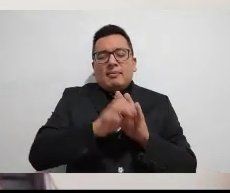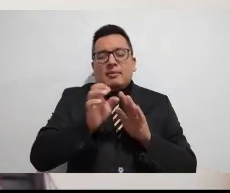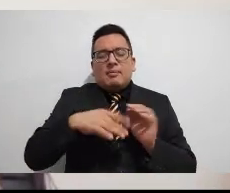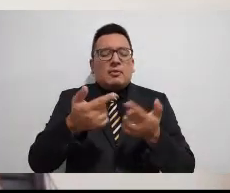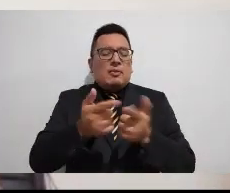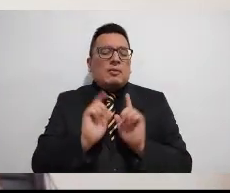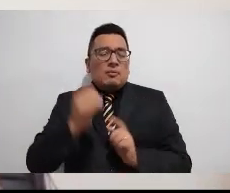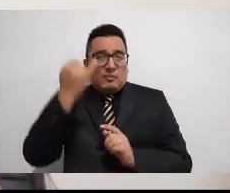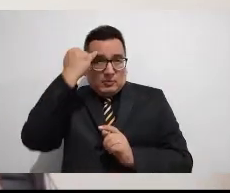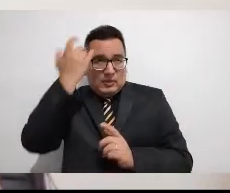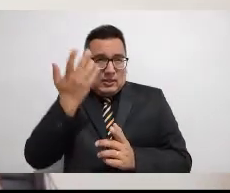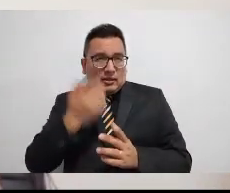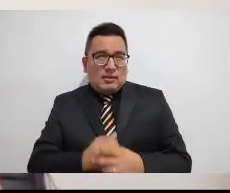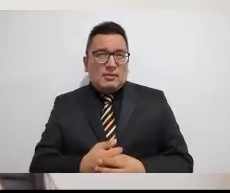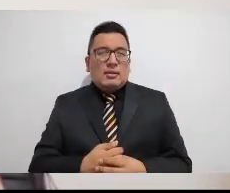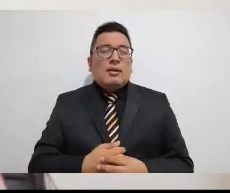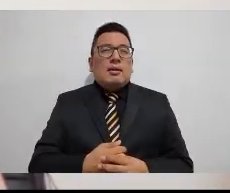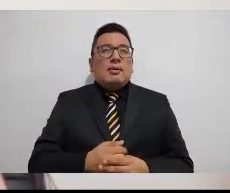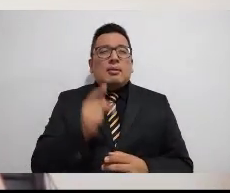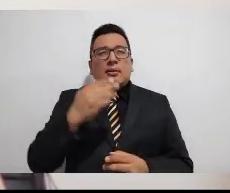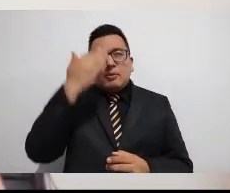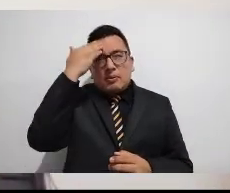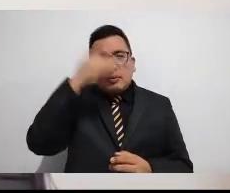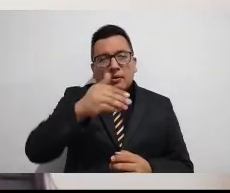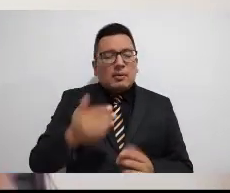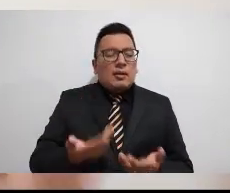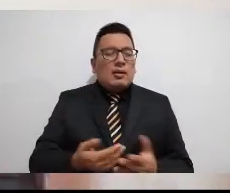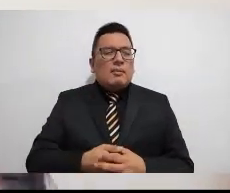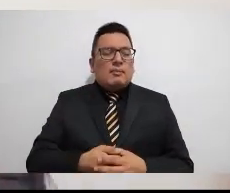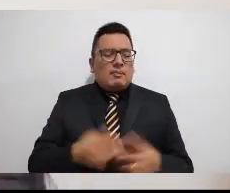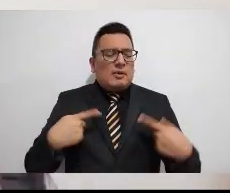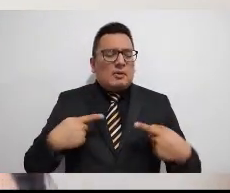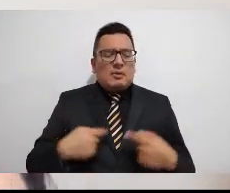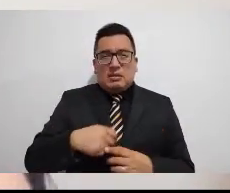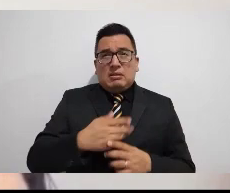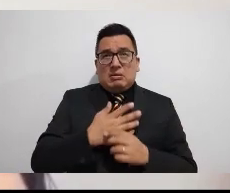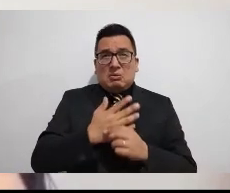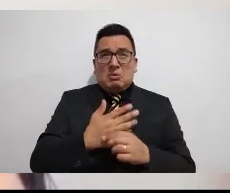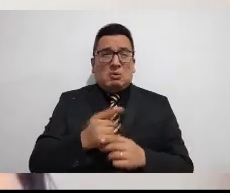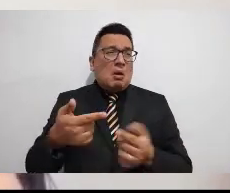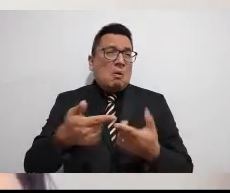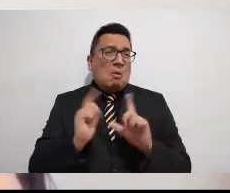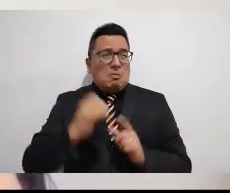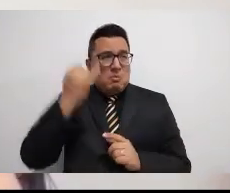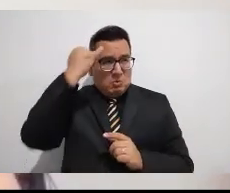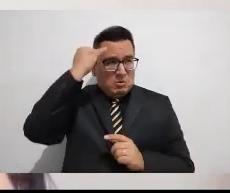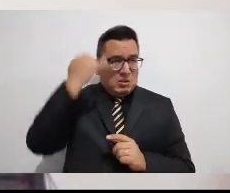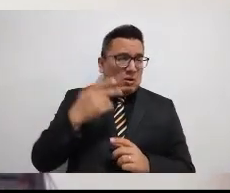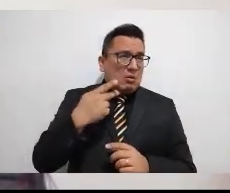teóricamente cómo se construyen los prejuicios. Hay un estereotipo en torno a la población